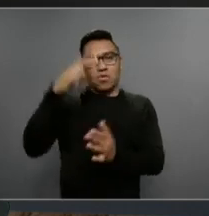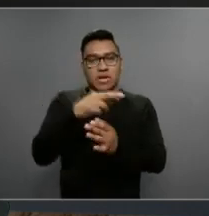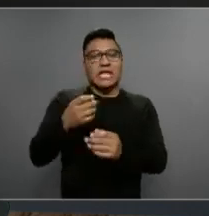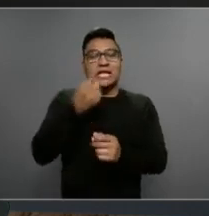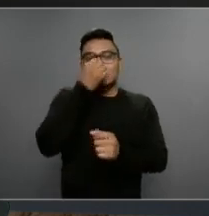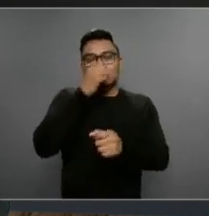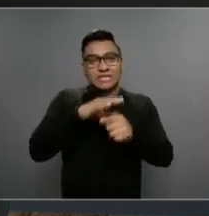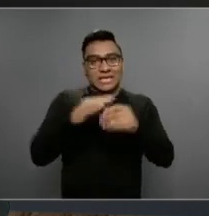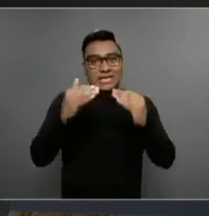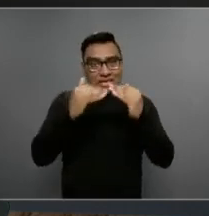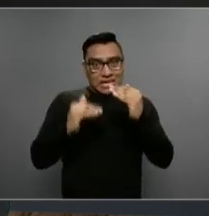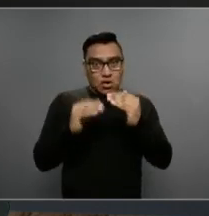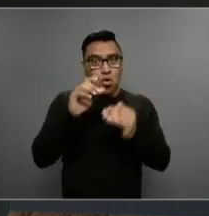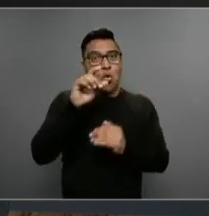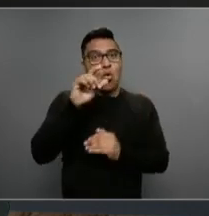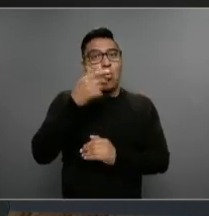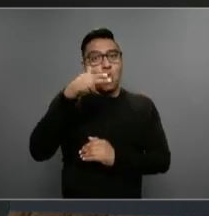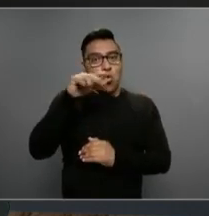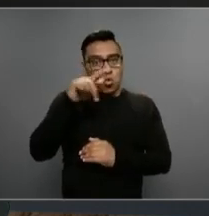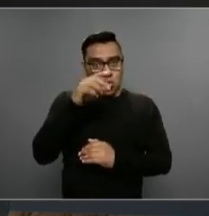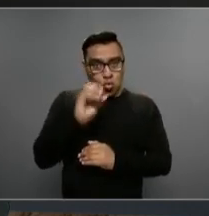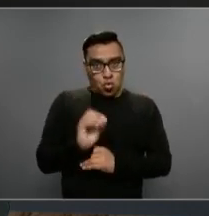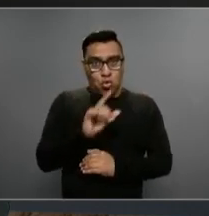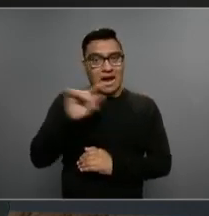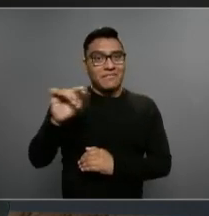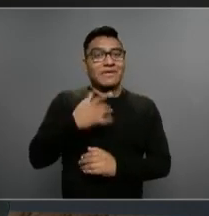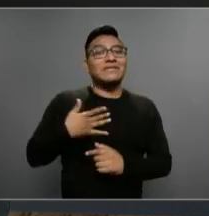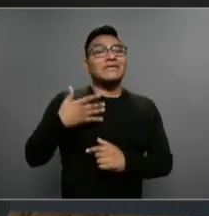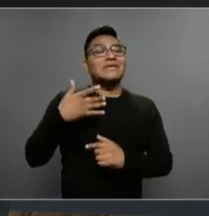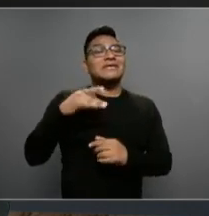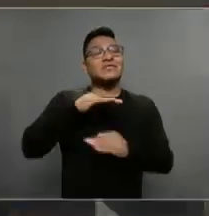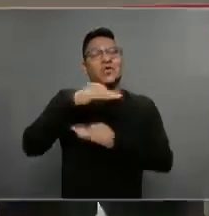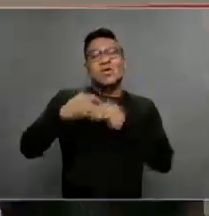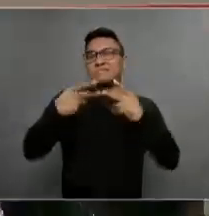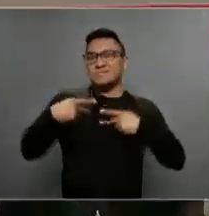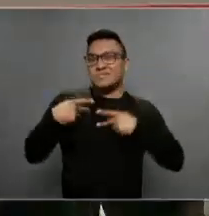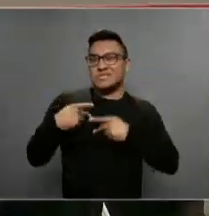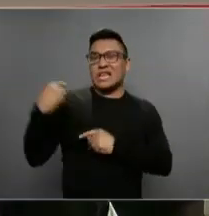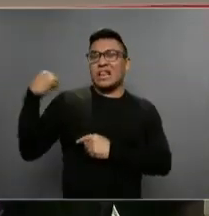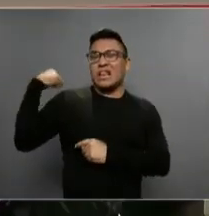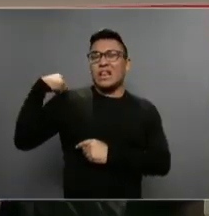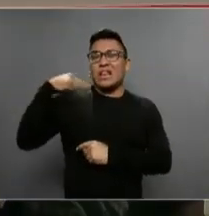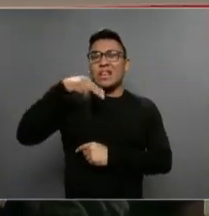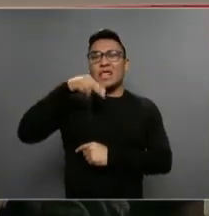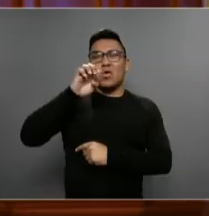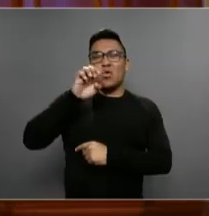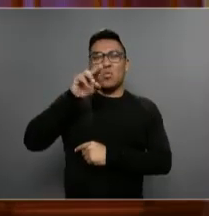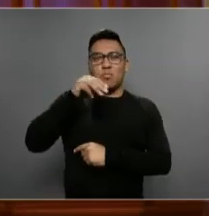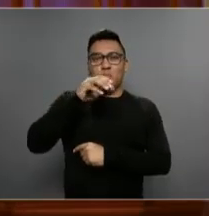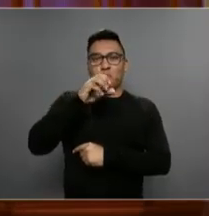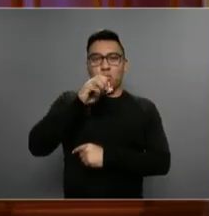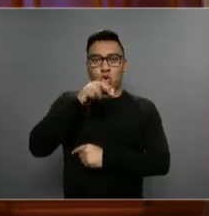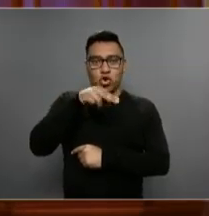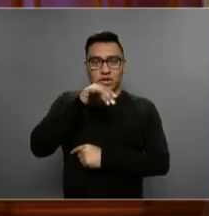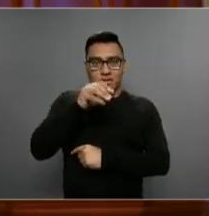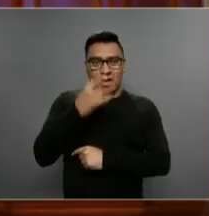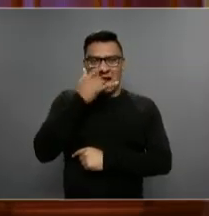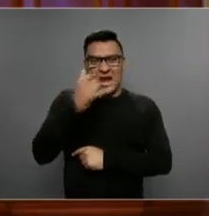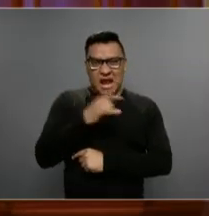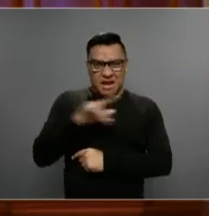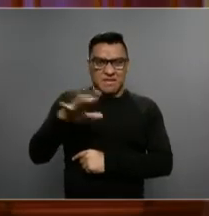Hugo López-Gatell va a informar sobre los casos de neumonía atípica, que son los que están,